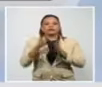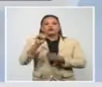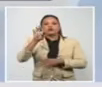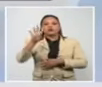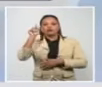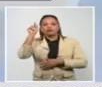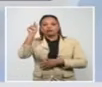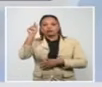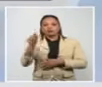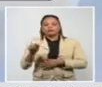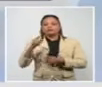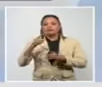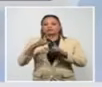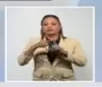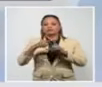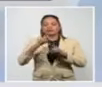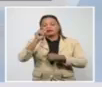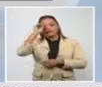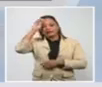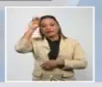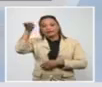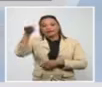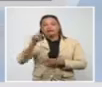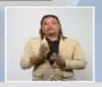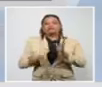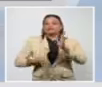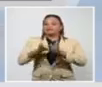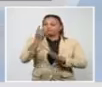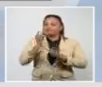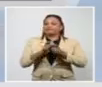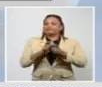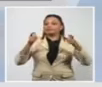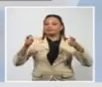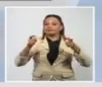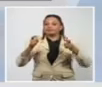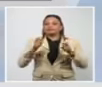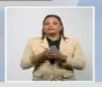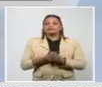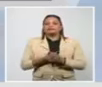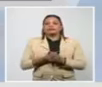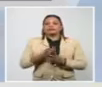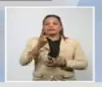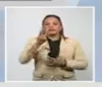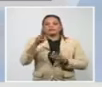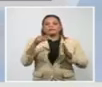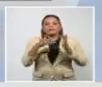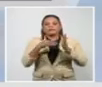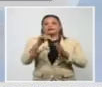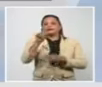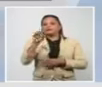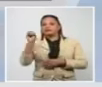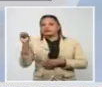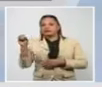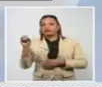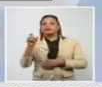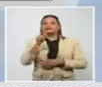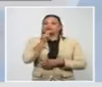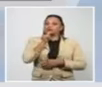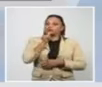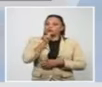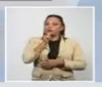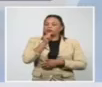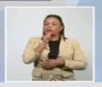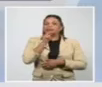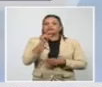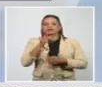ingresados, una cifra también elevada. De ellos 3.100 son sospechosos, tienen ya